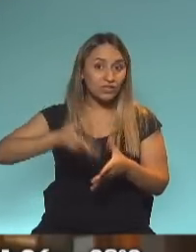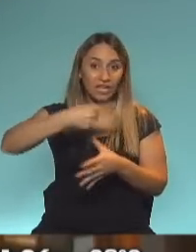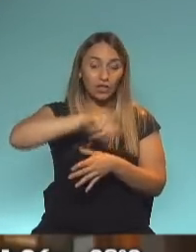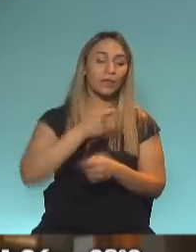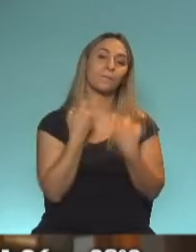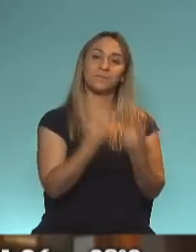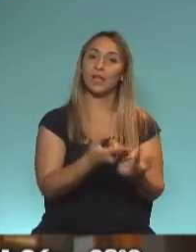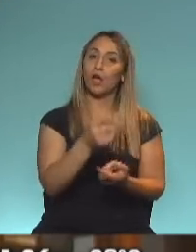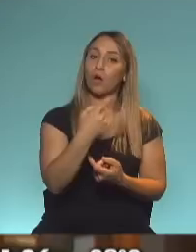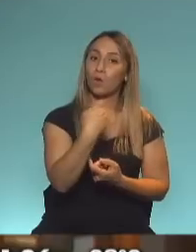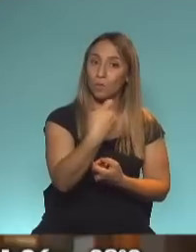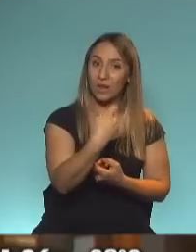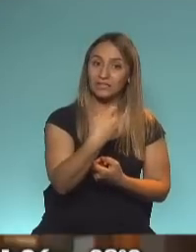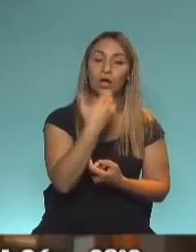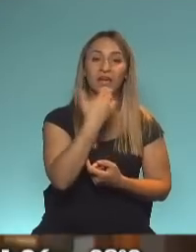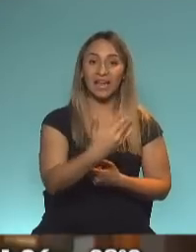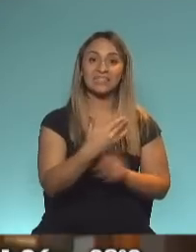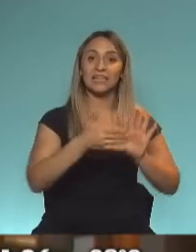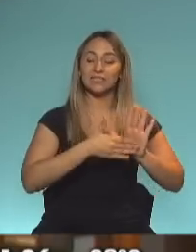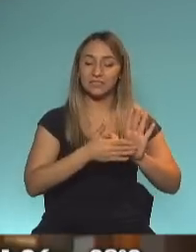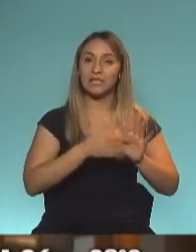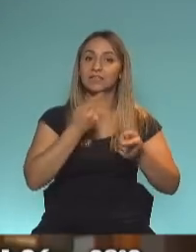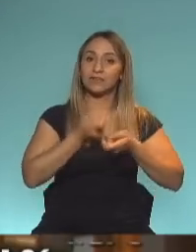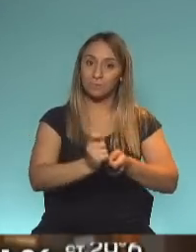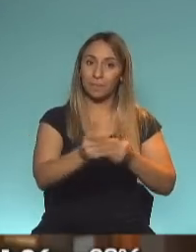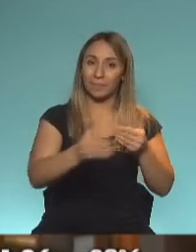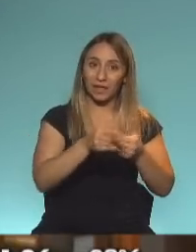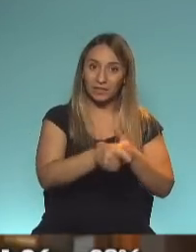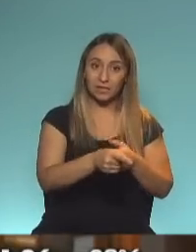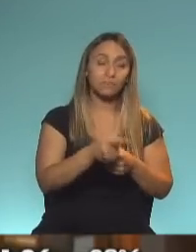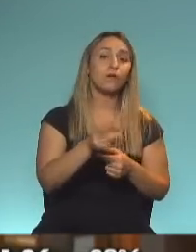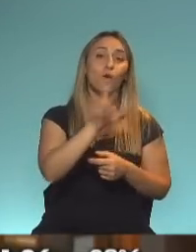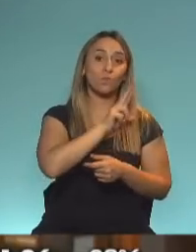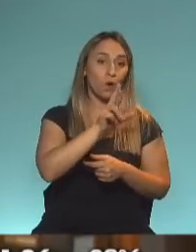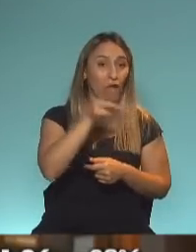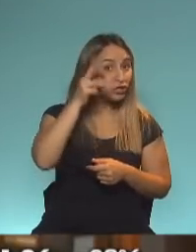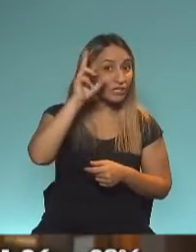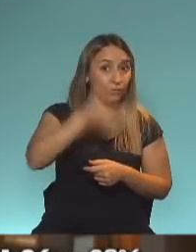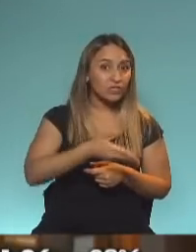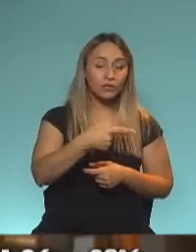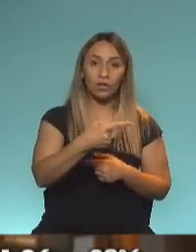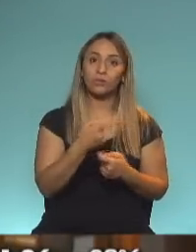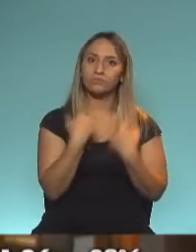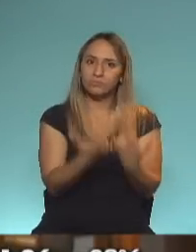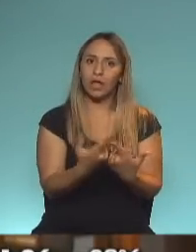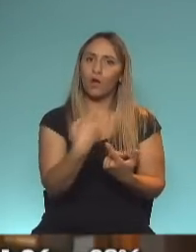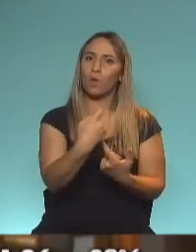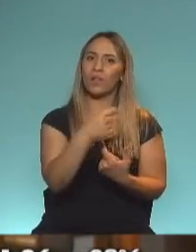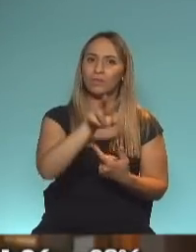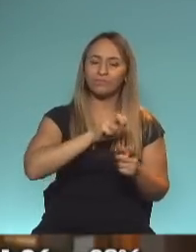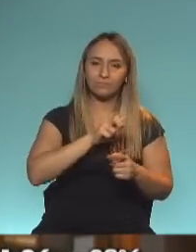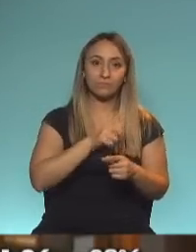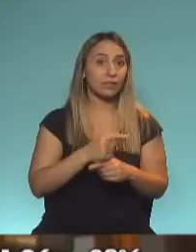una jubilación con la moratoria previsional fueron mujeres y recibían exactamente el mismo derecho que los